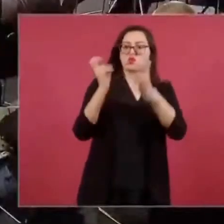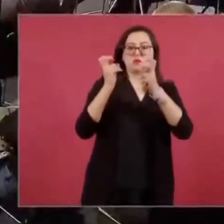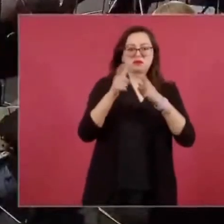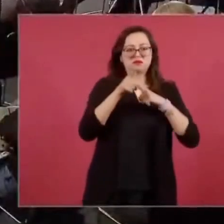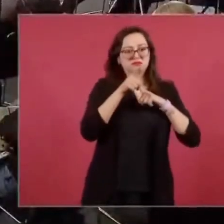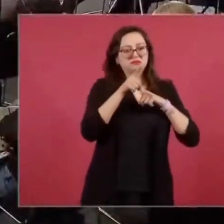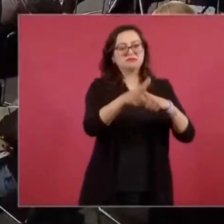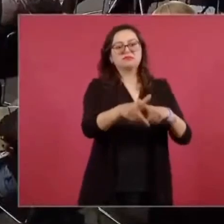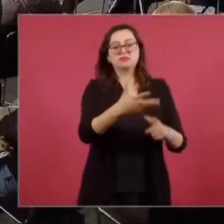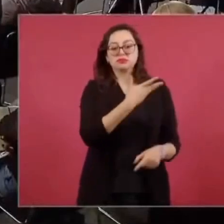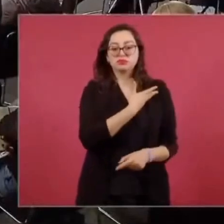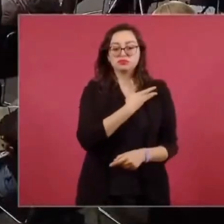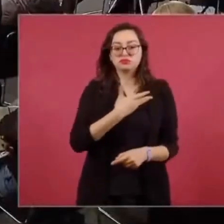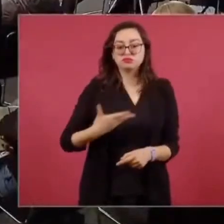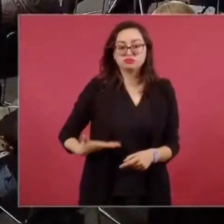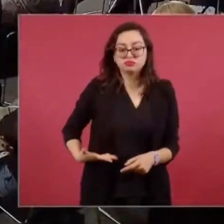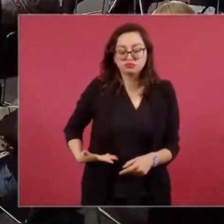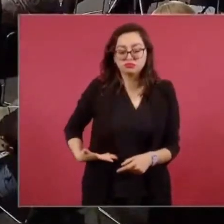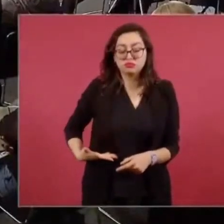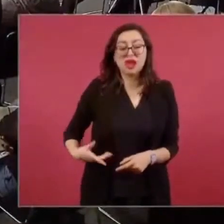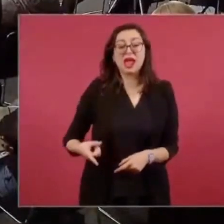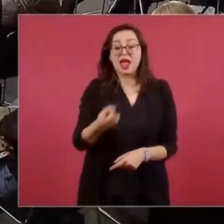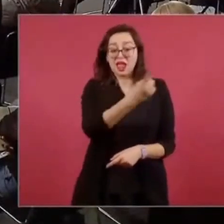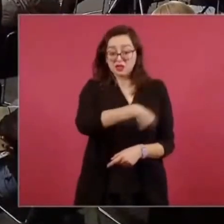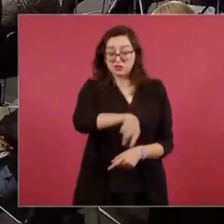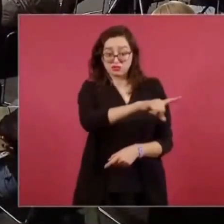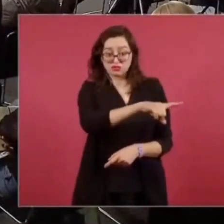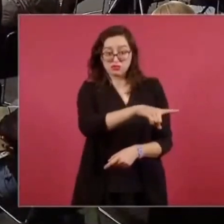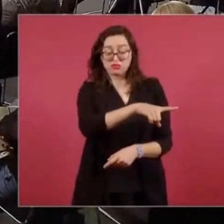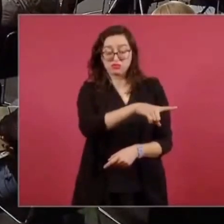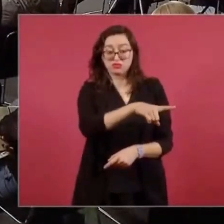título de legalidad ostentan